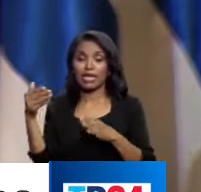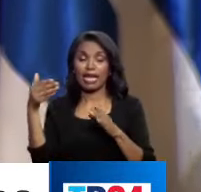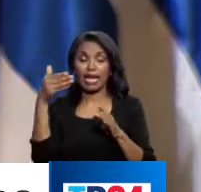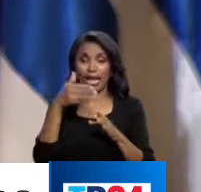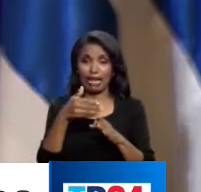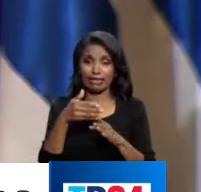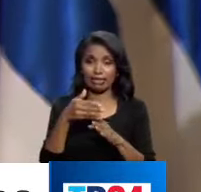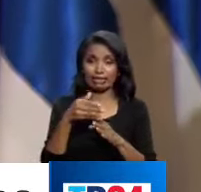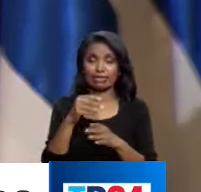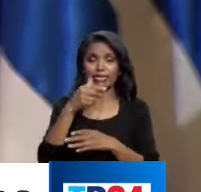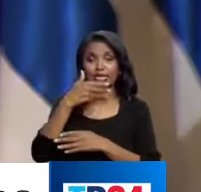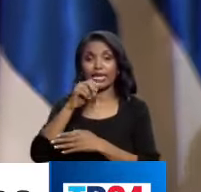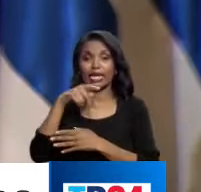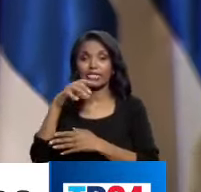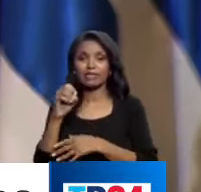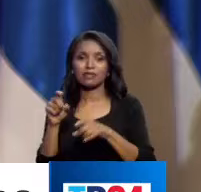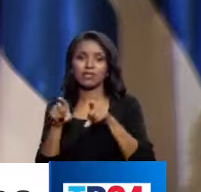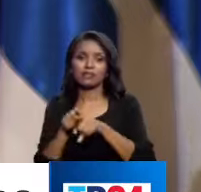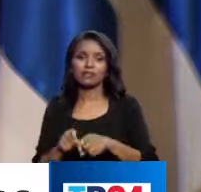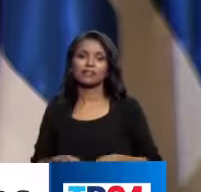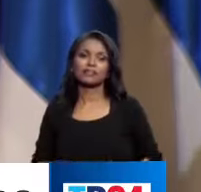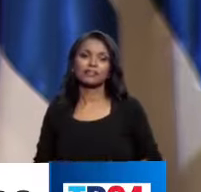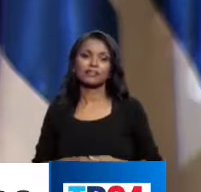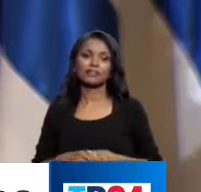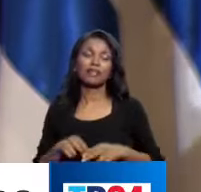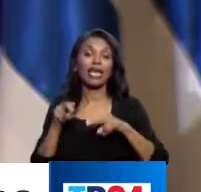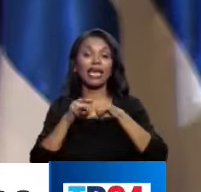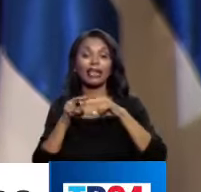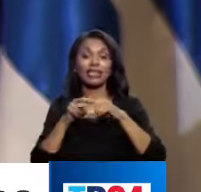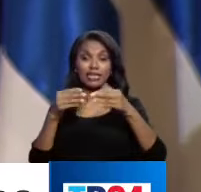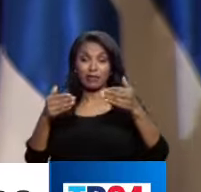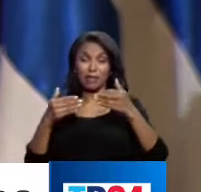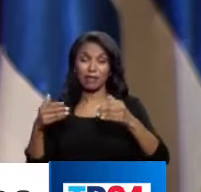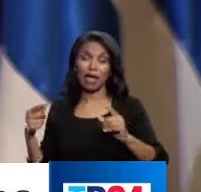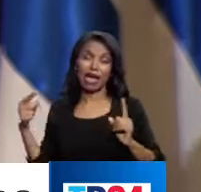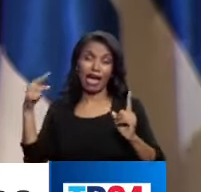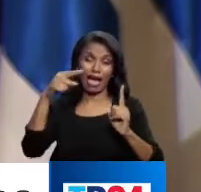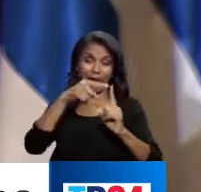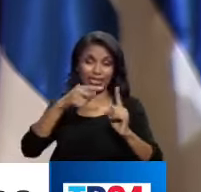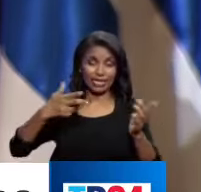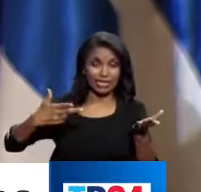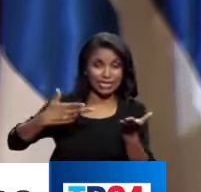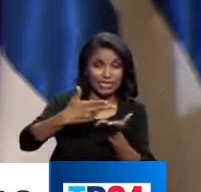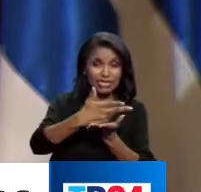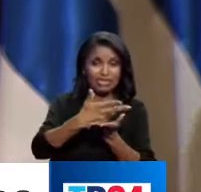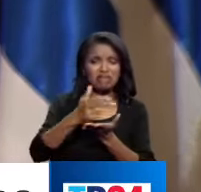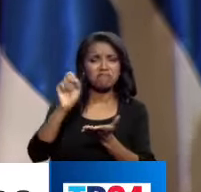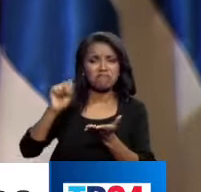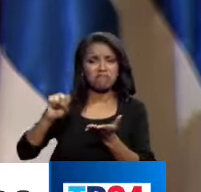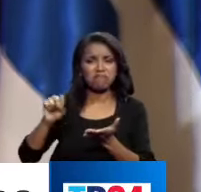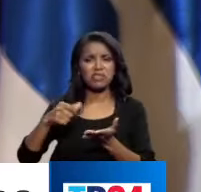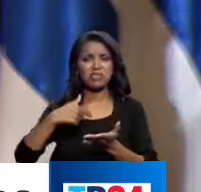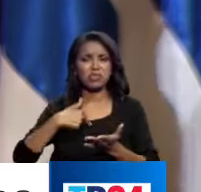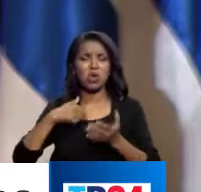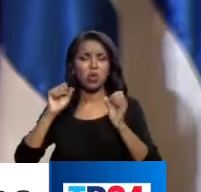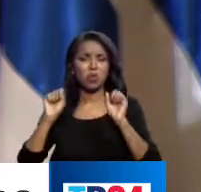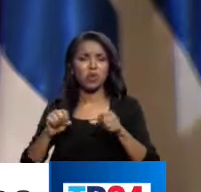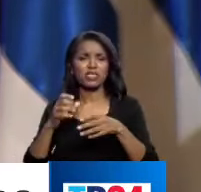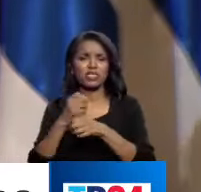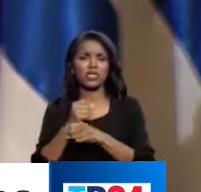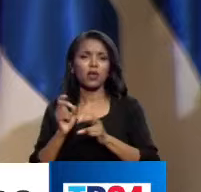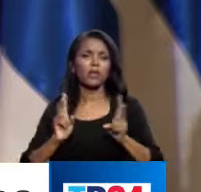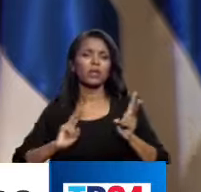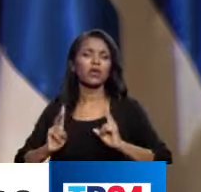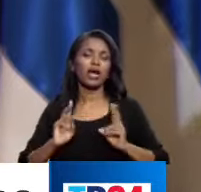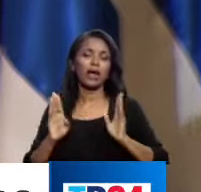Chepo. Chepo, te tienen abandonado. El tren de Panamá a Chiriquí, de frontera a frontera. Teleférico de Volcán